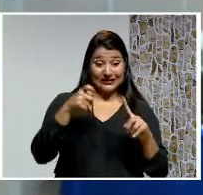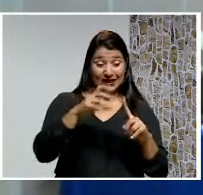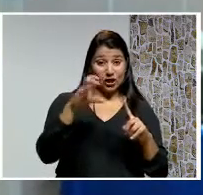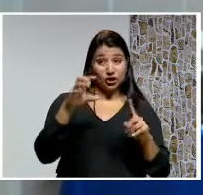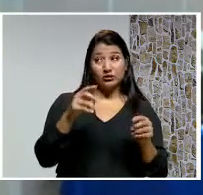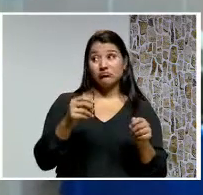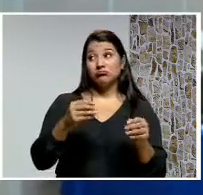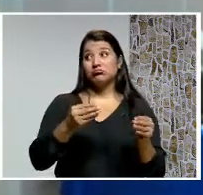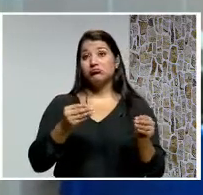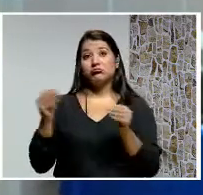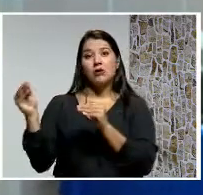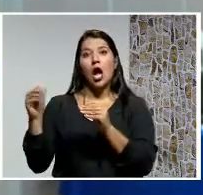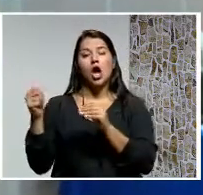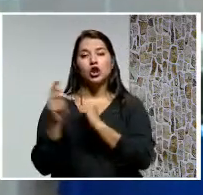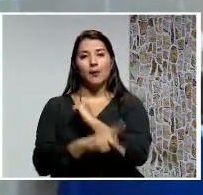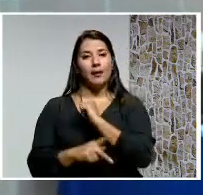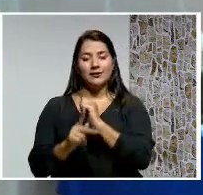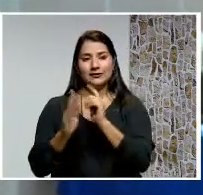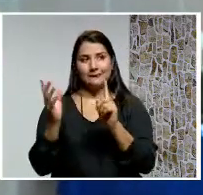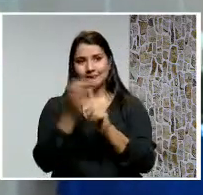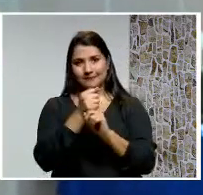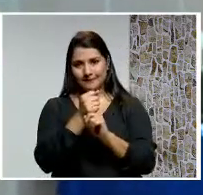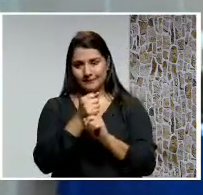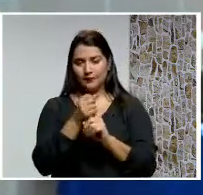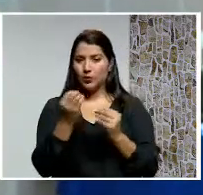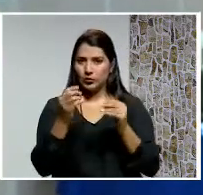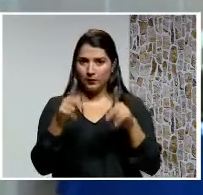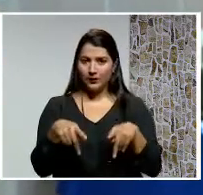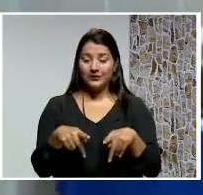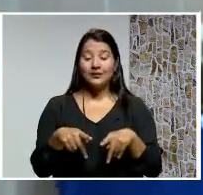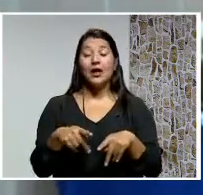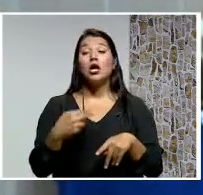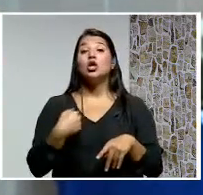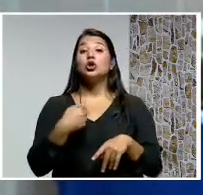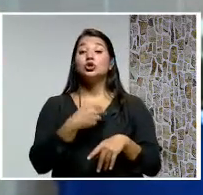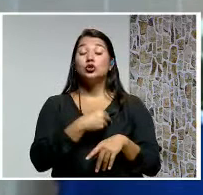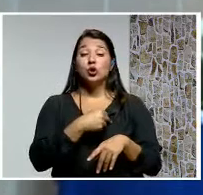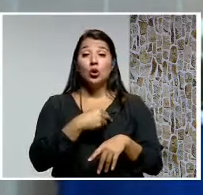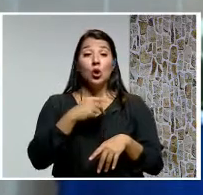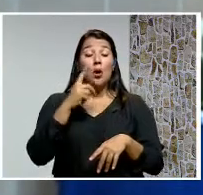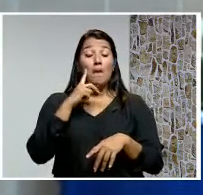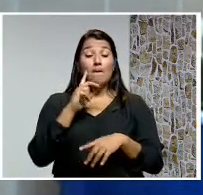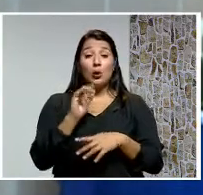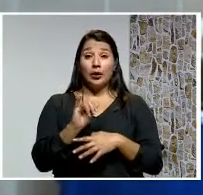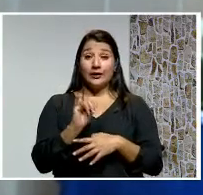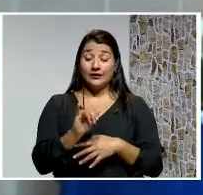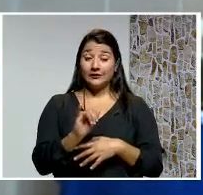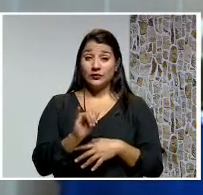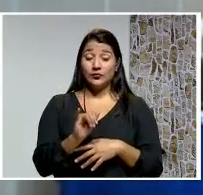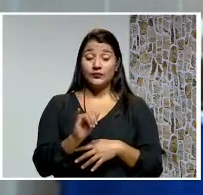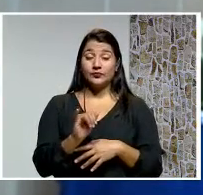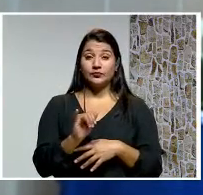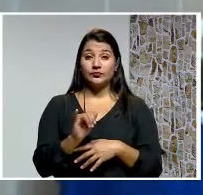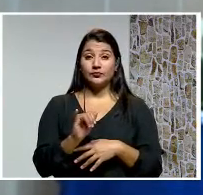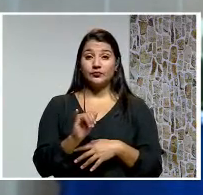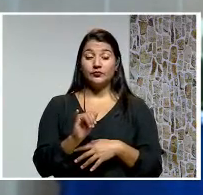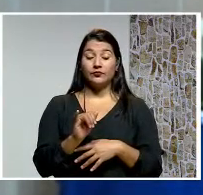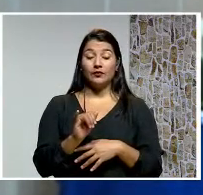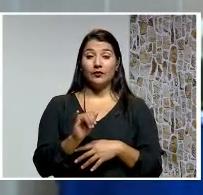de criminalidad organizada ambiental. Por eso, tradicionalmente, hemos apuntado